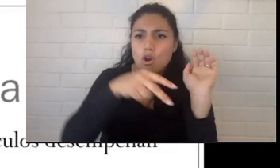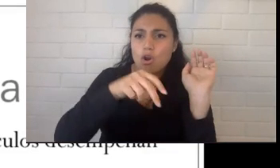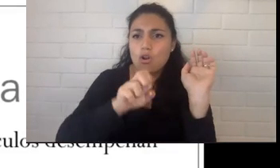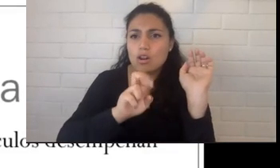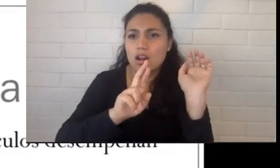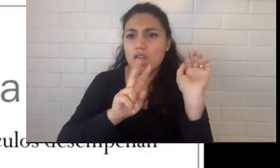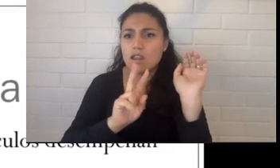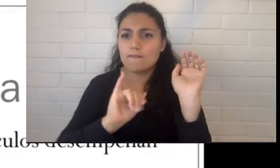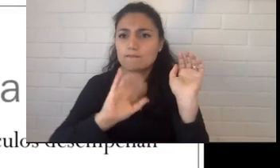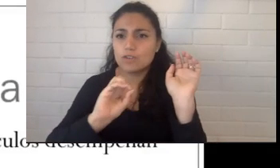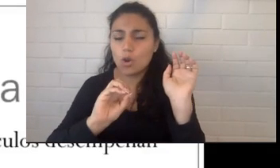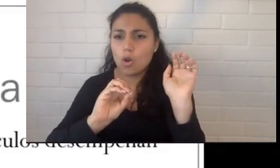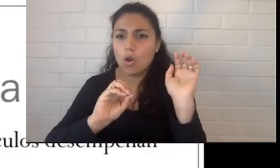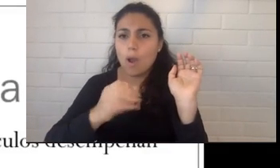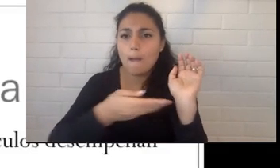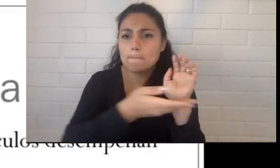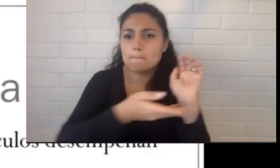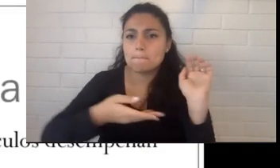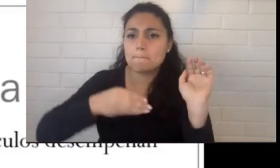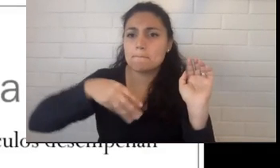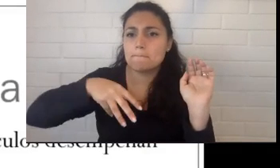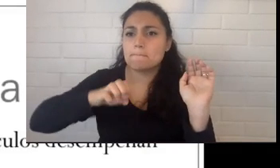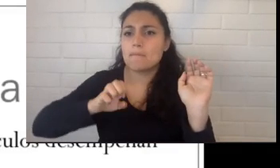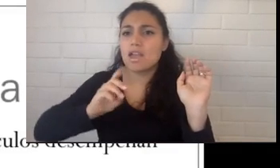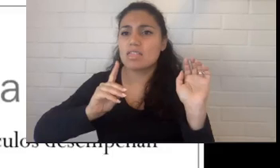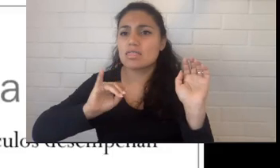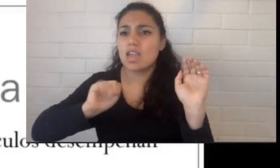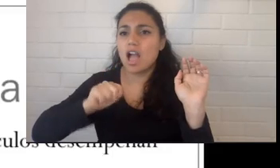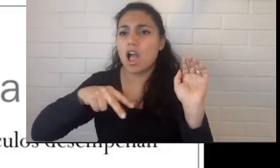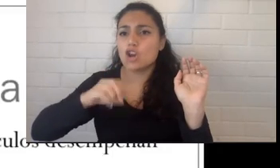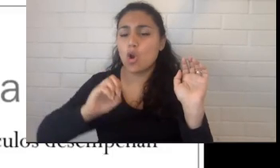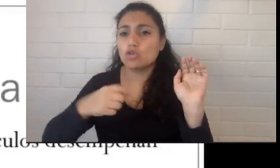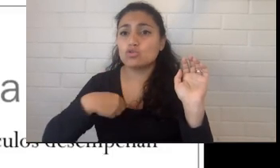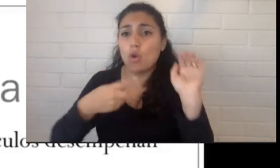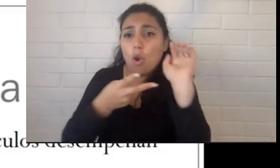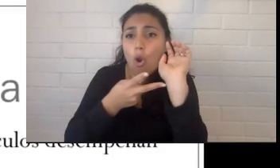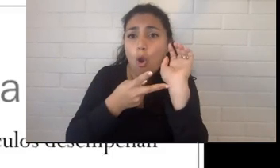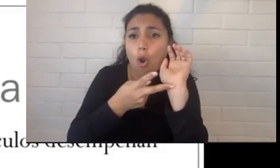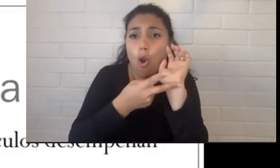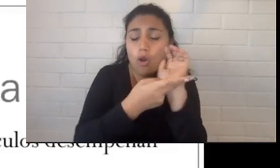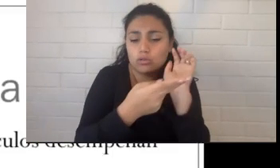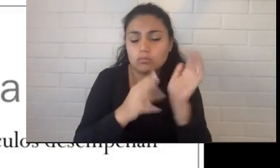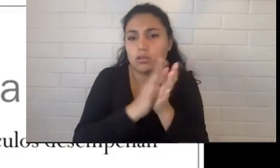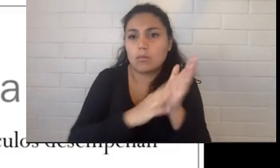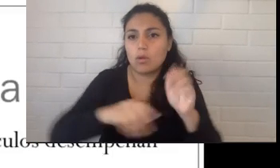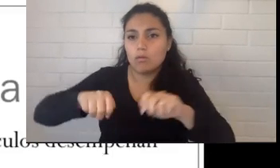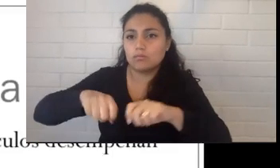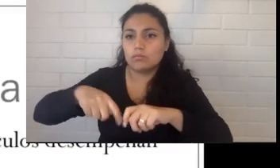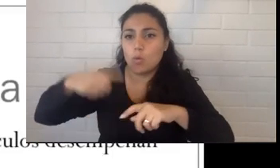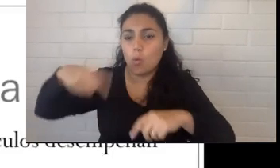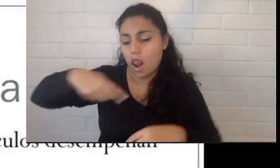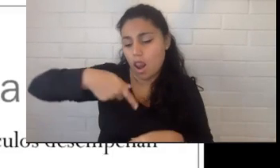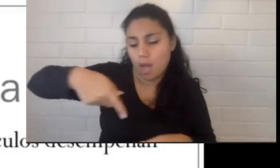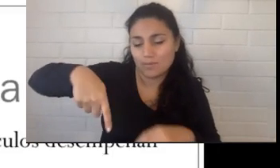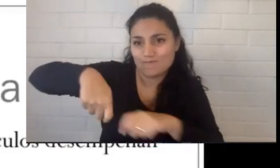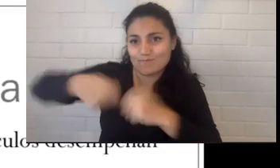acá, si viene por el nervio mediano, viene por acá, podría decir, si yo corto este lápiz por la mitad, y el nervio mediano solamente ahora llega hasta